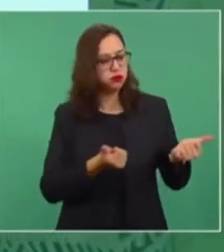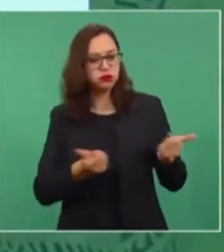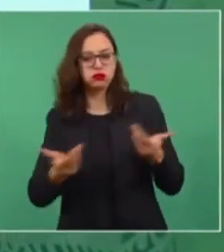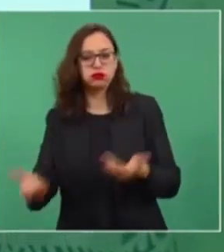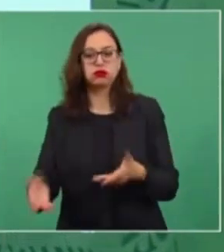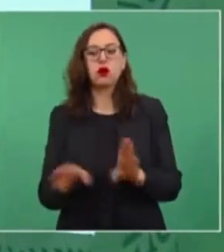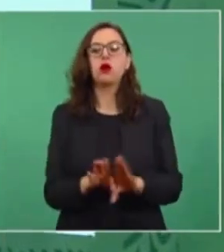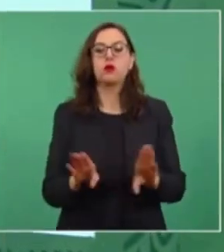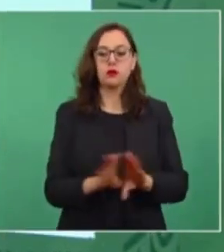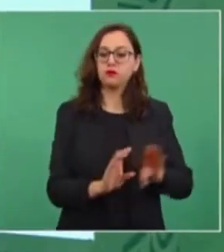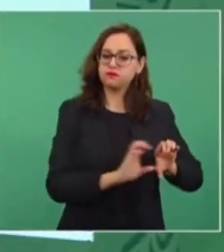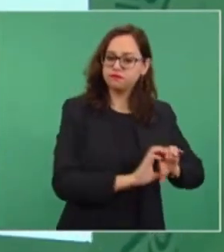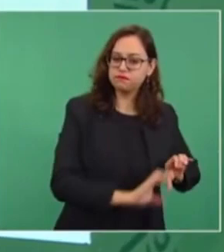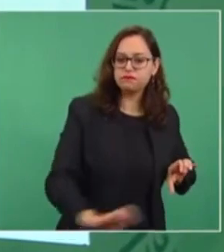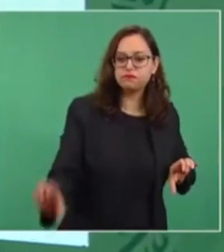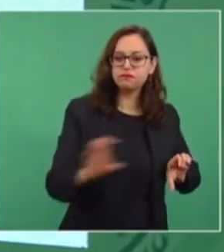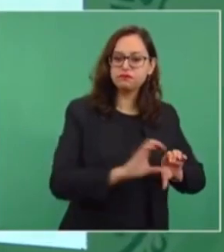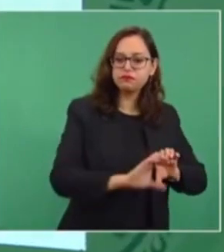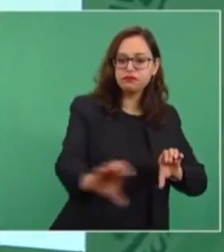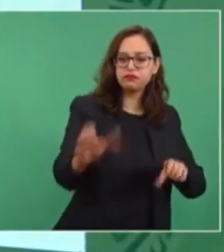estamos